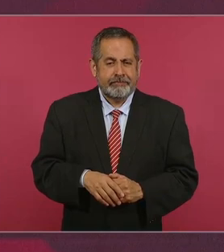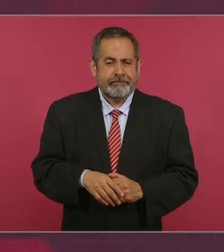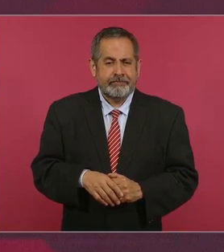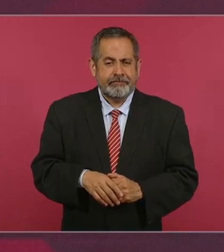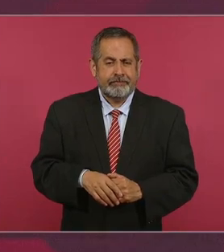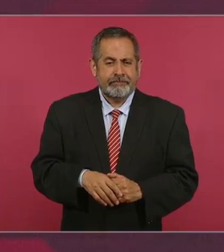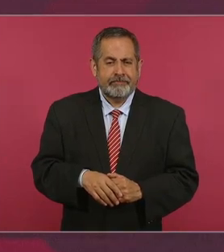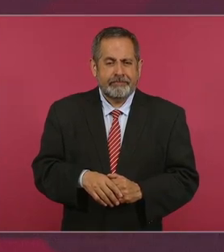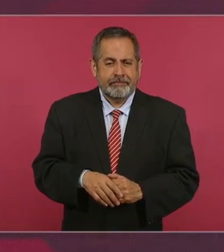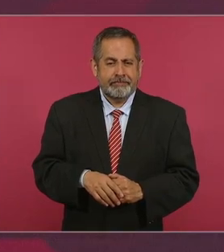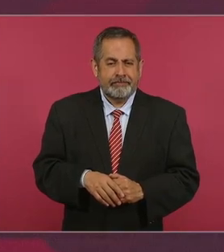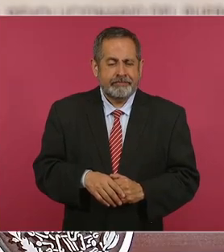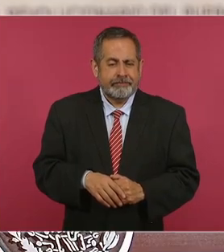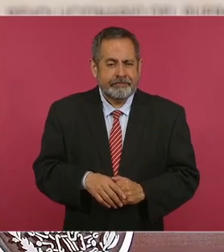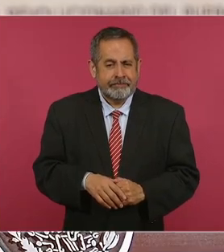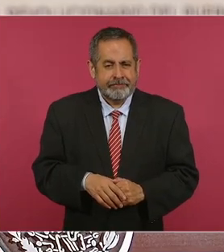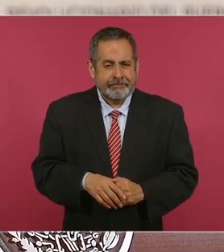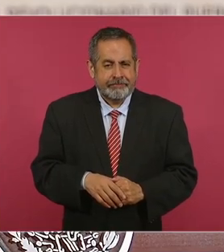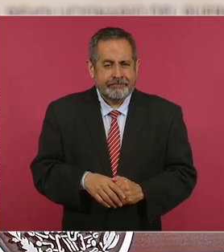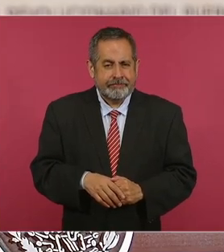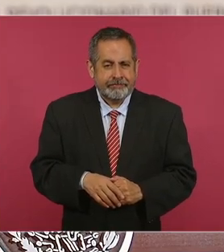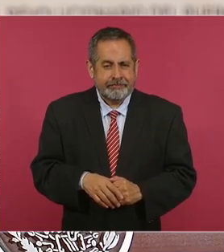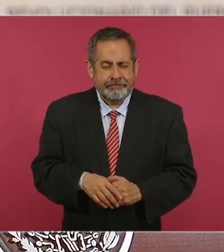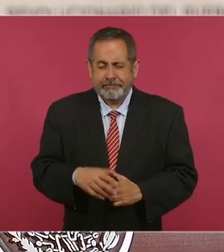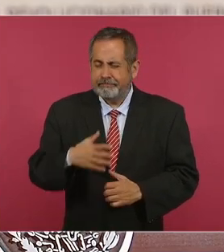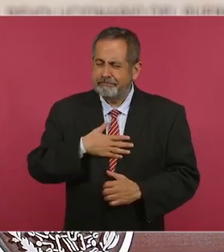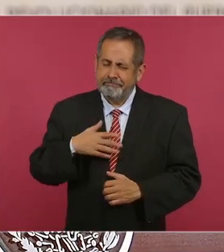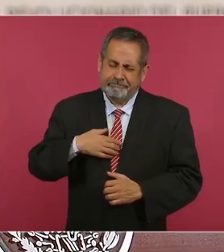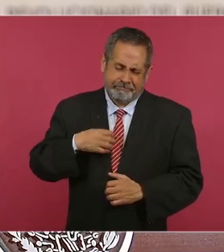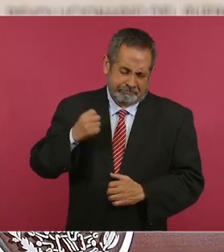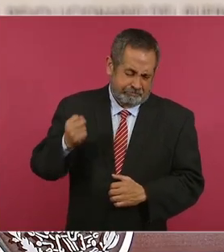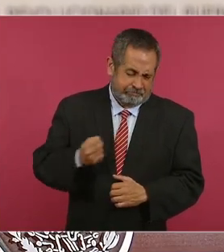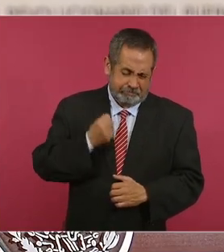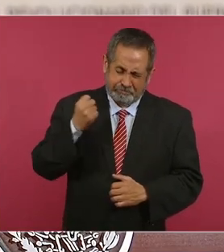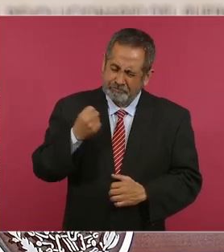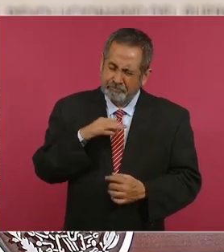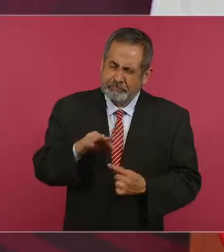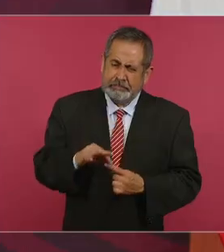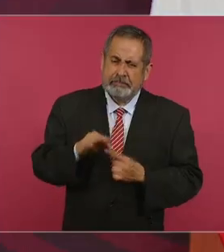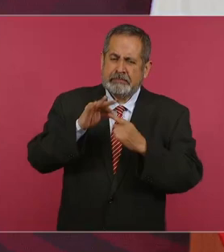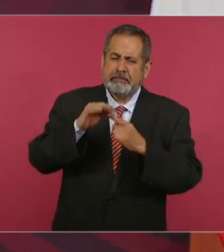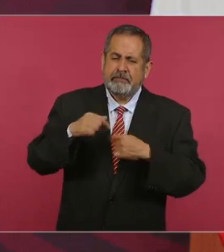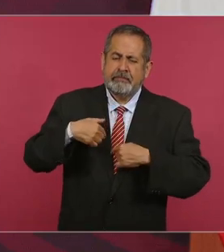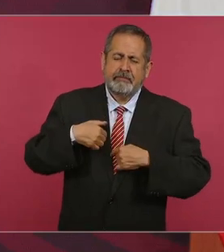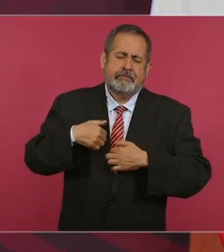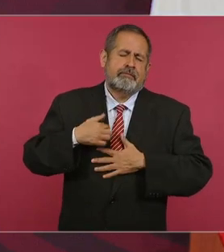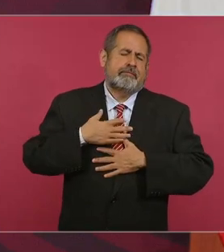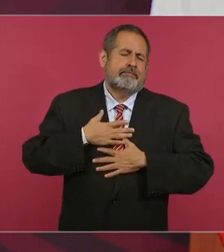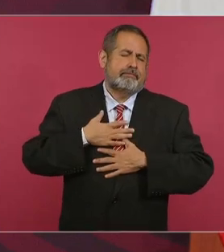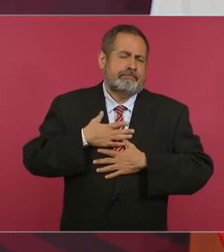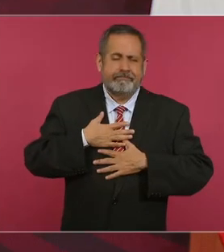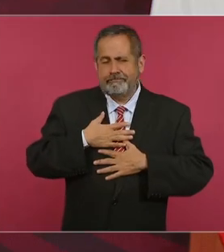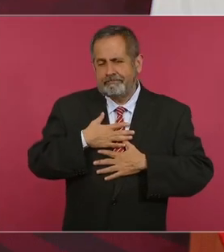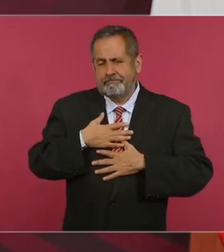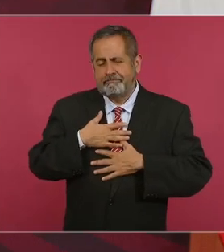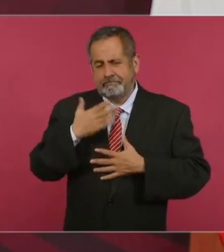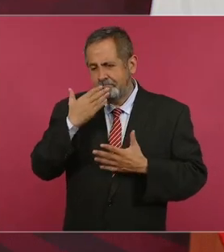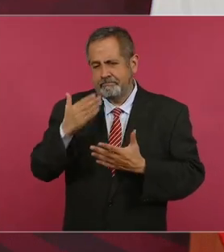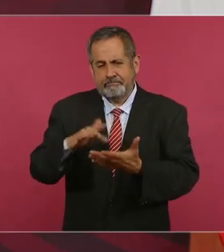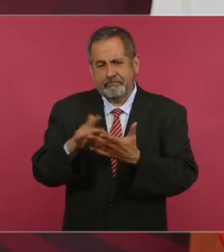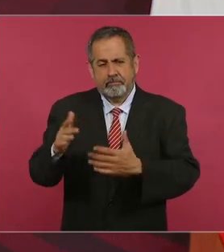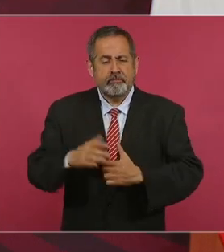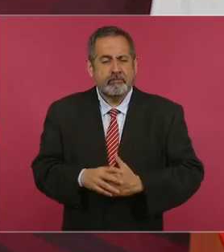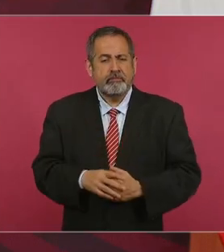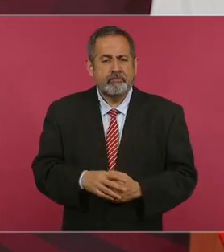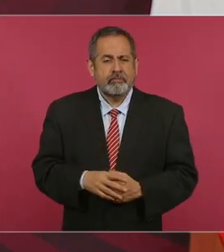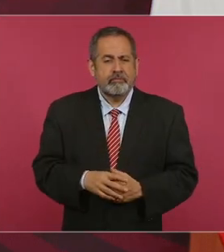de lo más privilegiado que puede haber